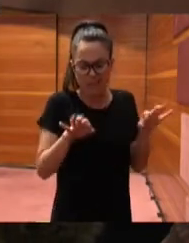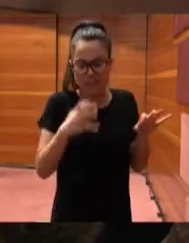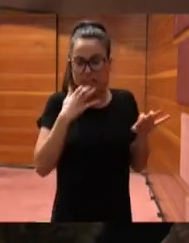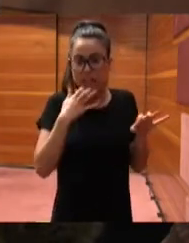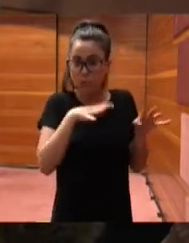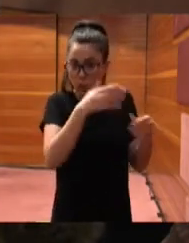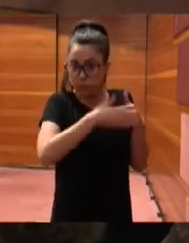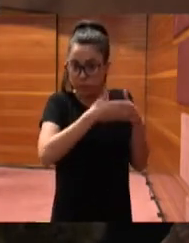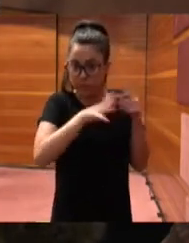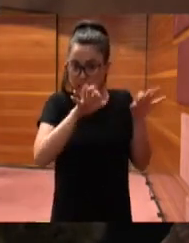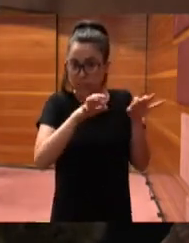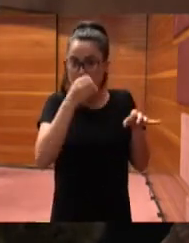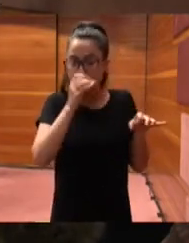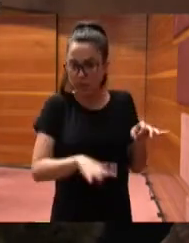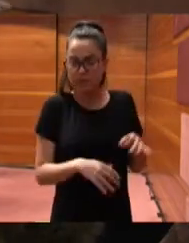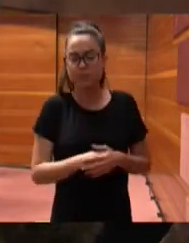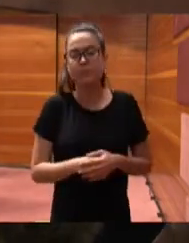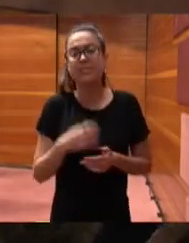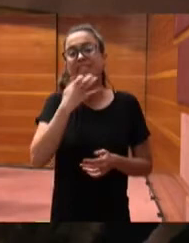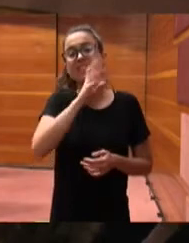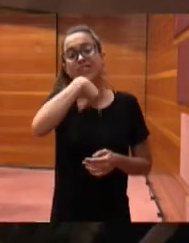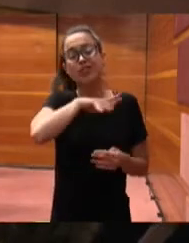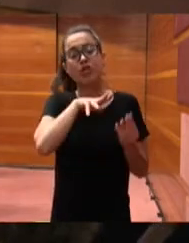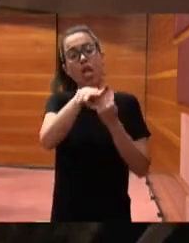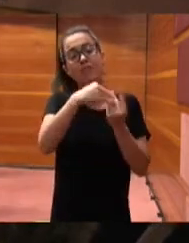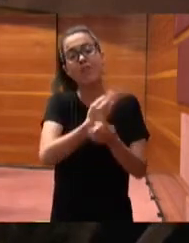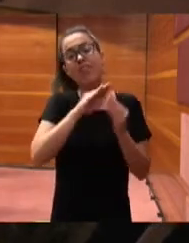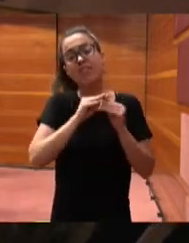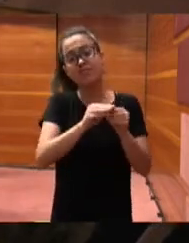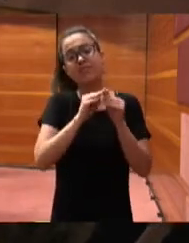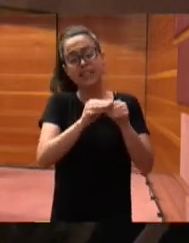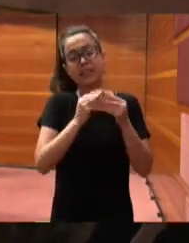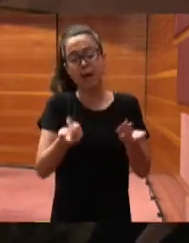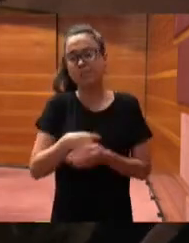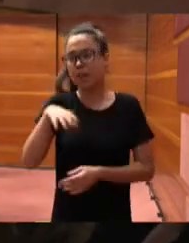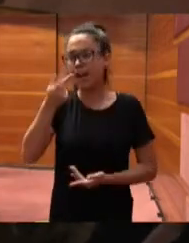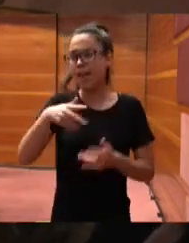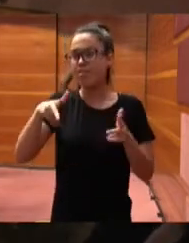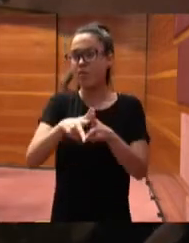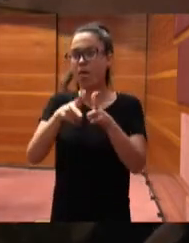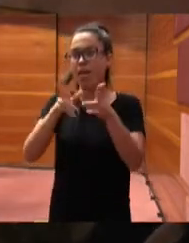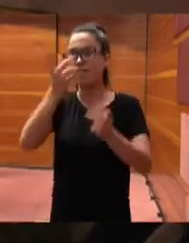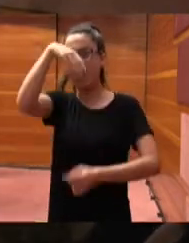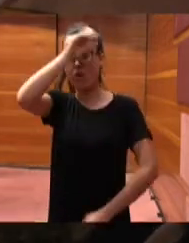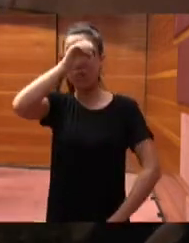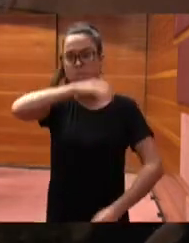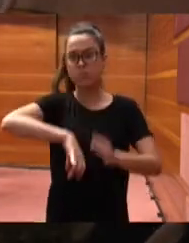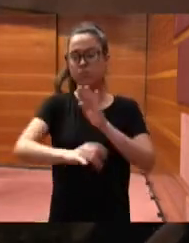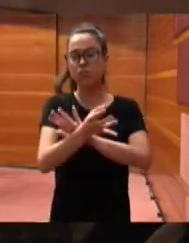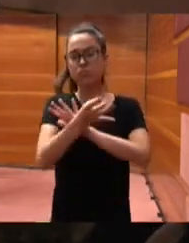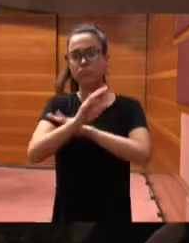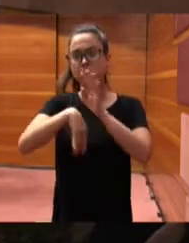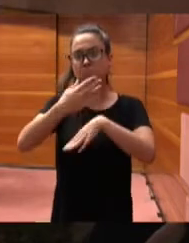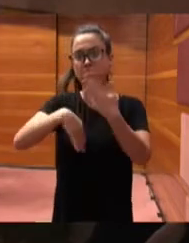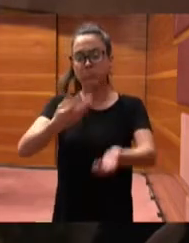libre. Vale, si queremos avanzar hacia transparencia efectiva, hacia que la ciudadanía se forme juicio, sabemos que no nos vale. Entonces, ¿qué pasos tenemos que